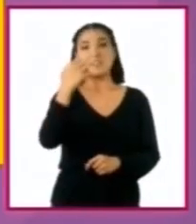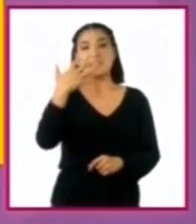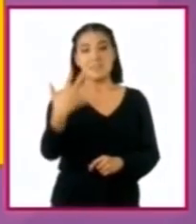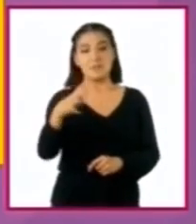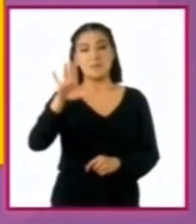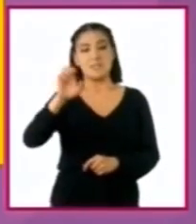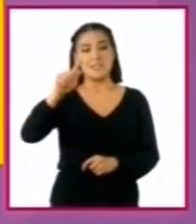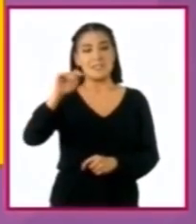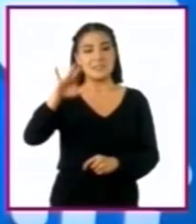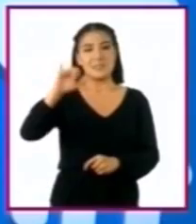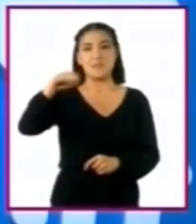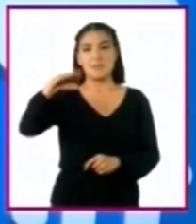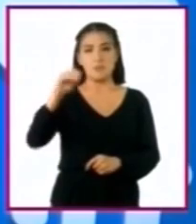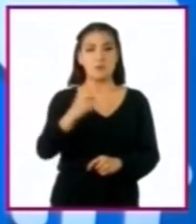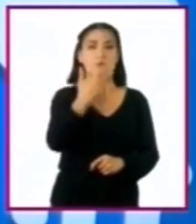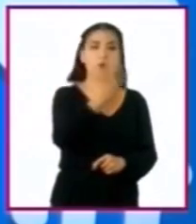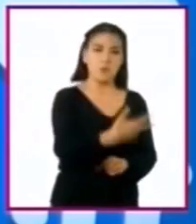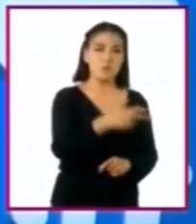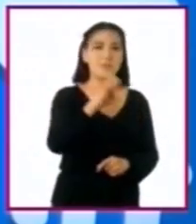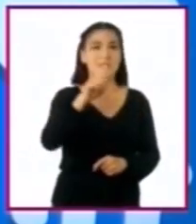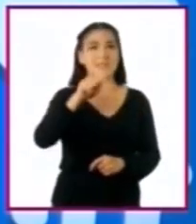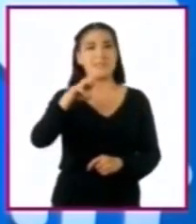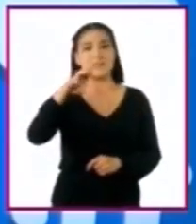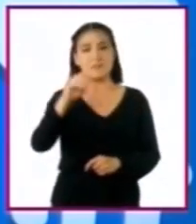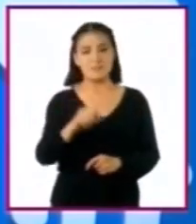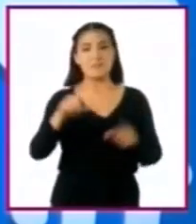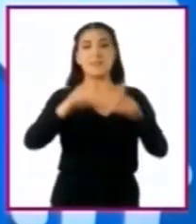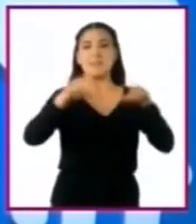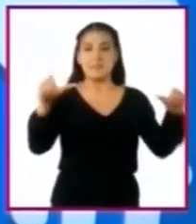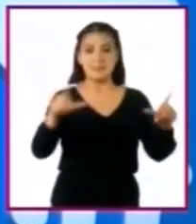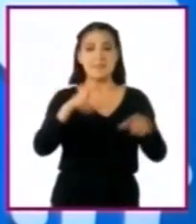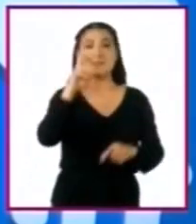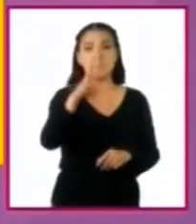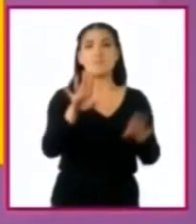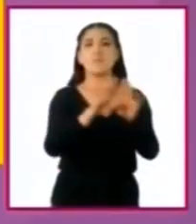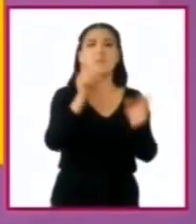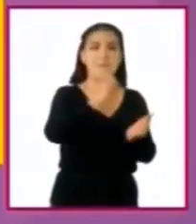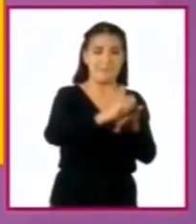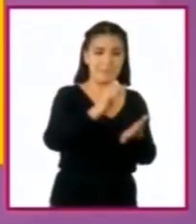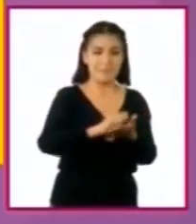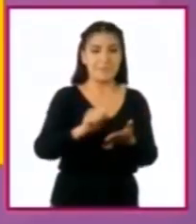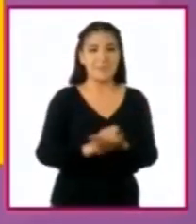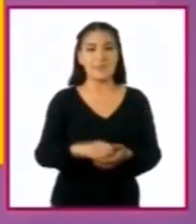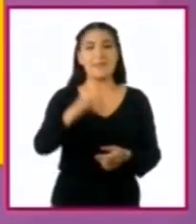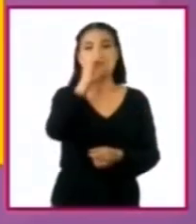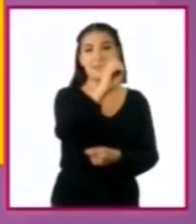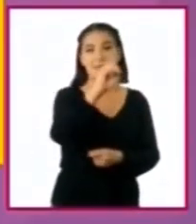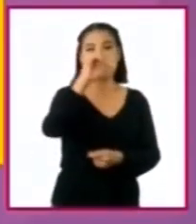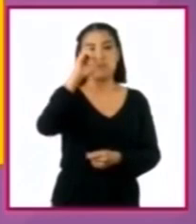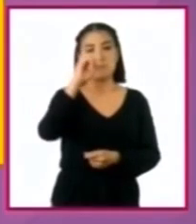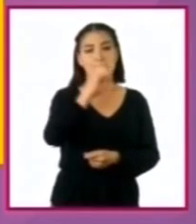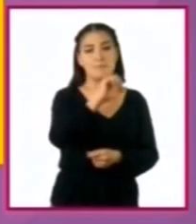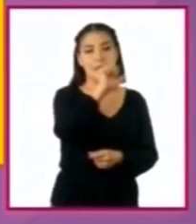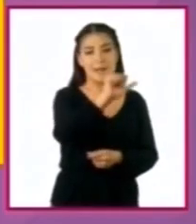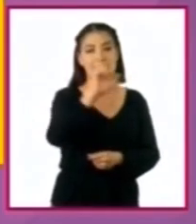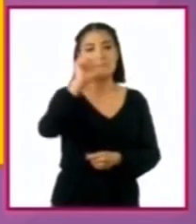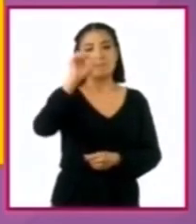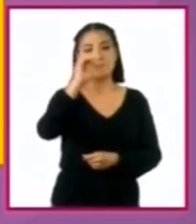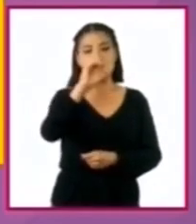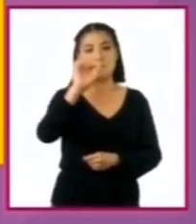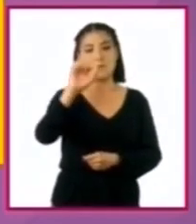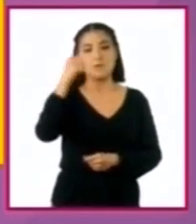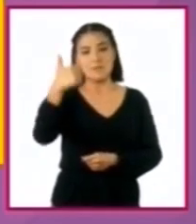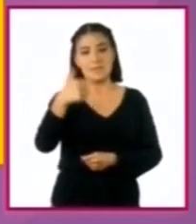5 milésimos. Listo. Veamos cómo se escriben. 6 décimos, 3 enteros, 5